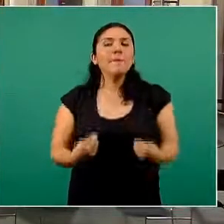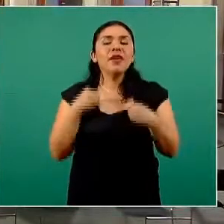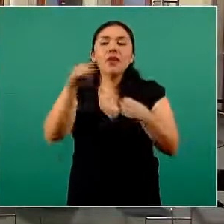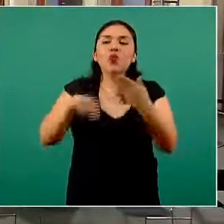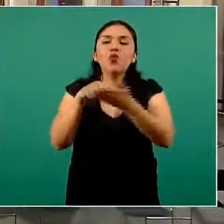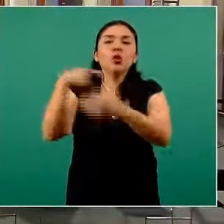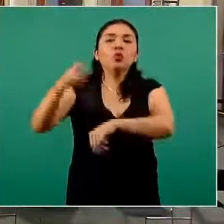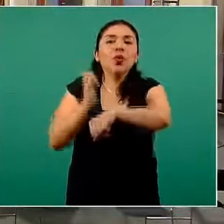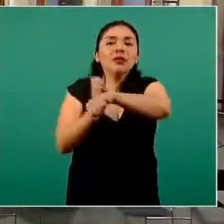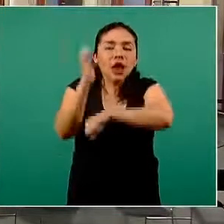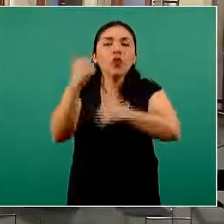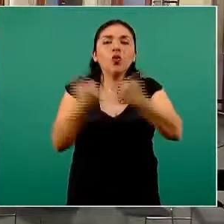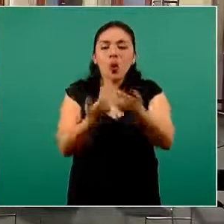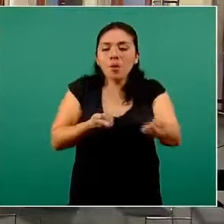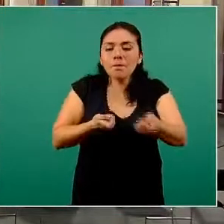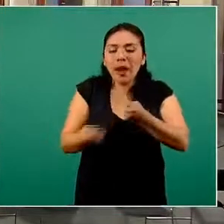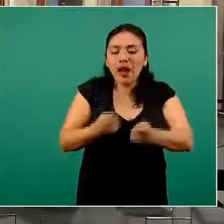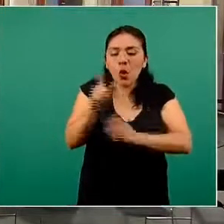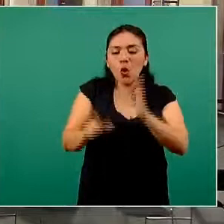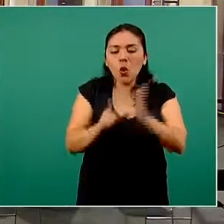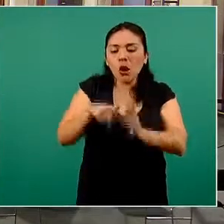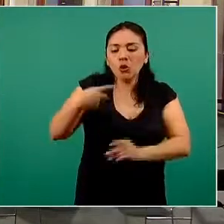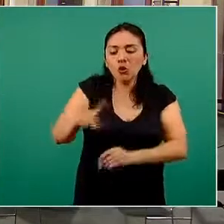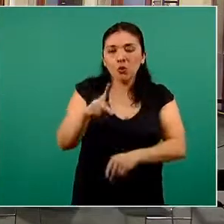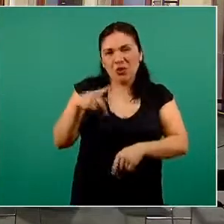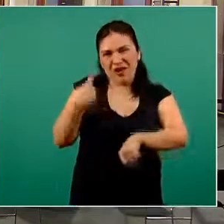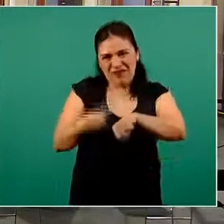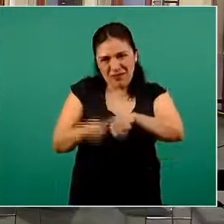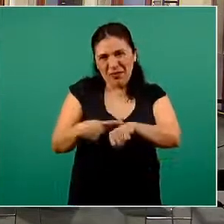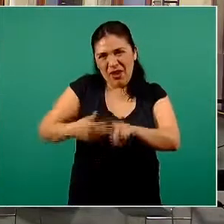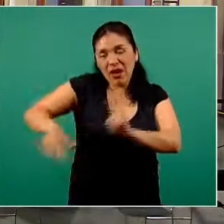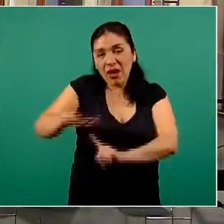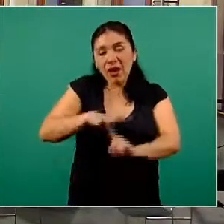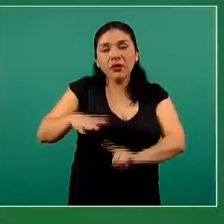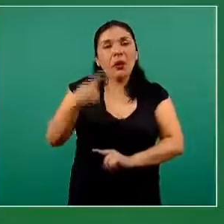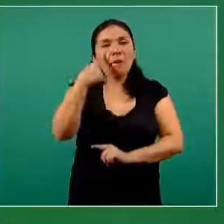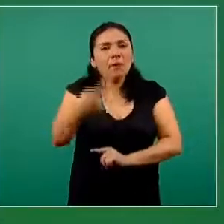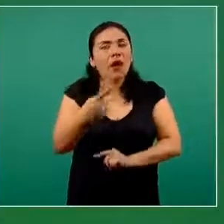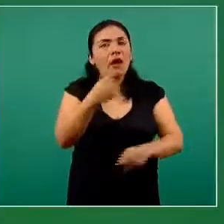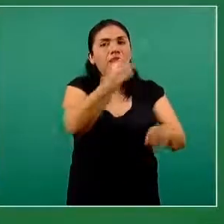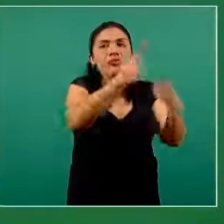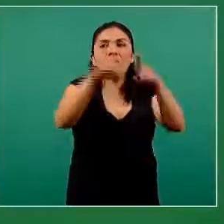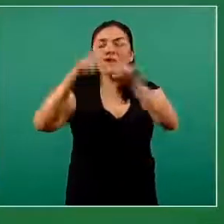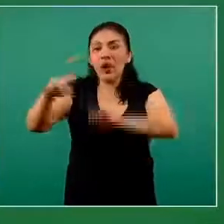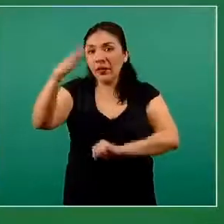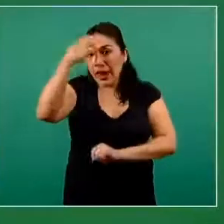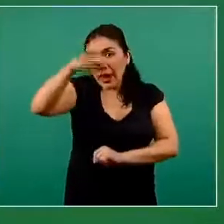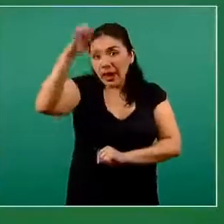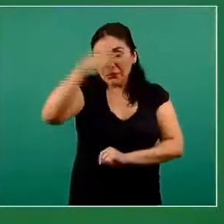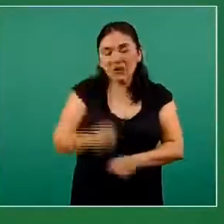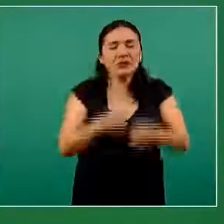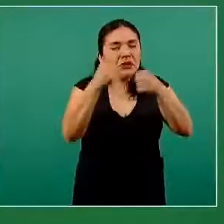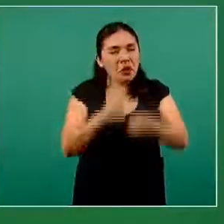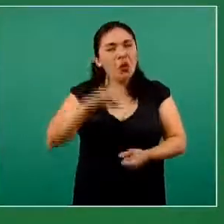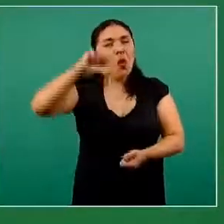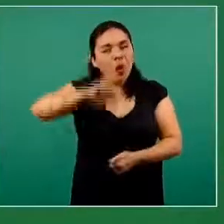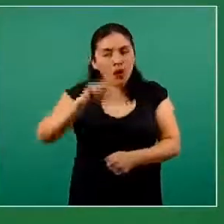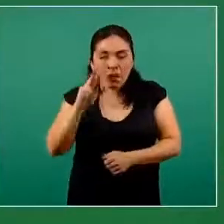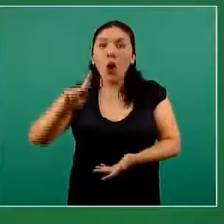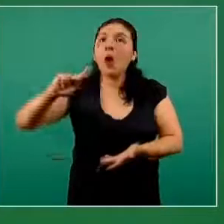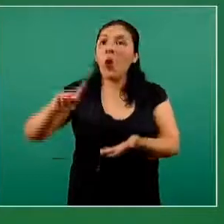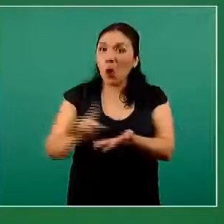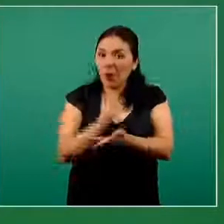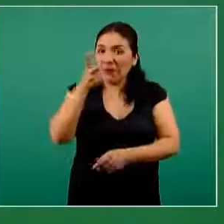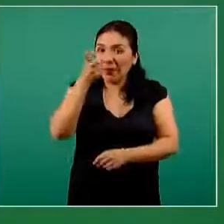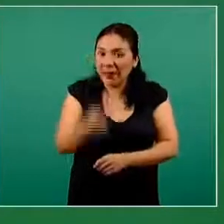entidades federativas con el manejo local de la epidemia. Y vemos en cada una de las experiencias, estoy seguro que hoy lo veremos nuevamente,